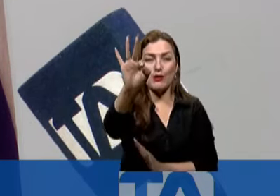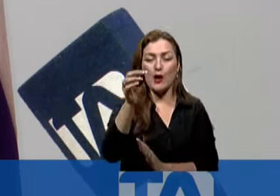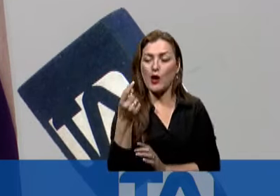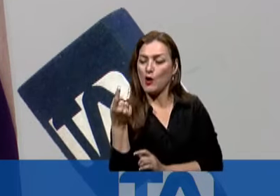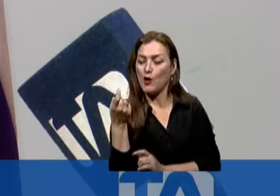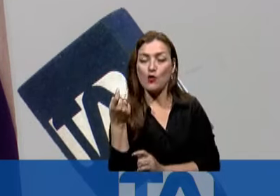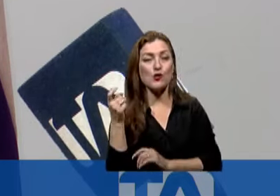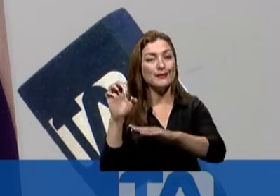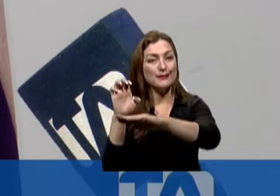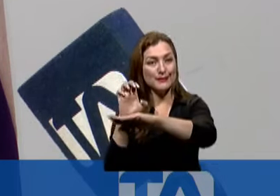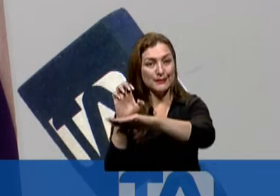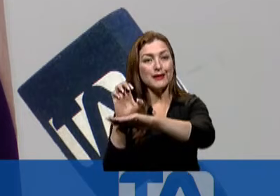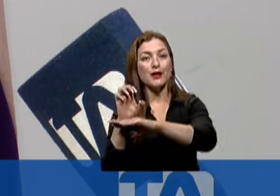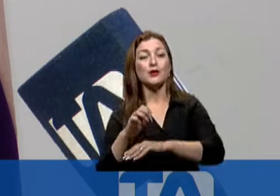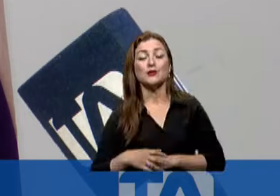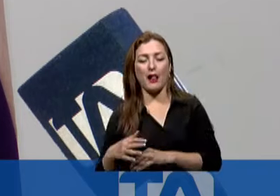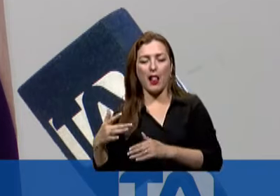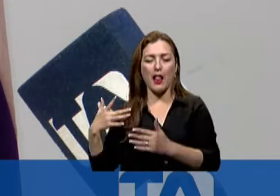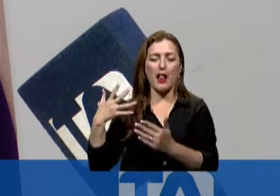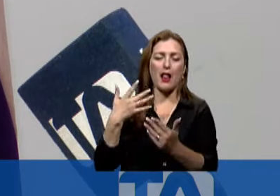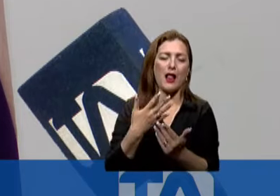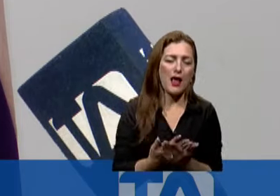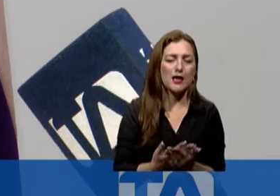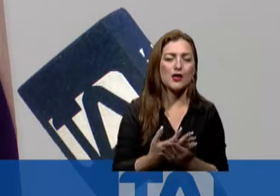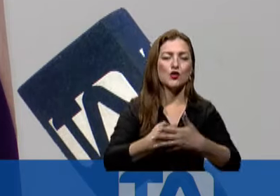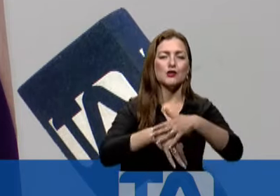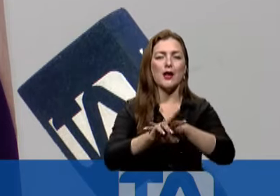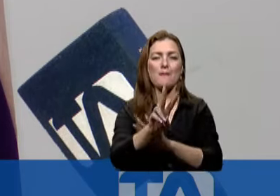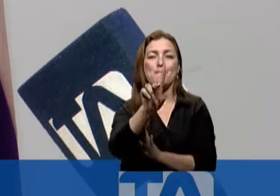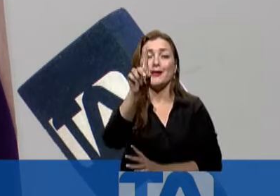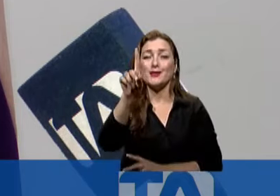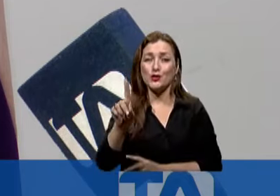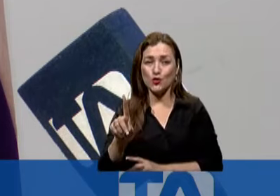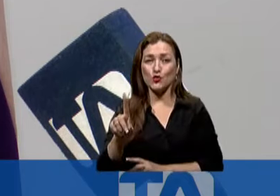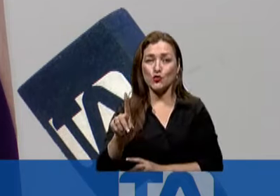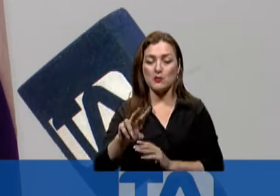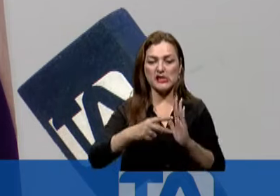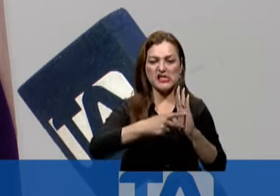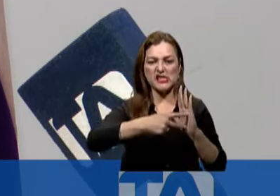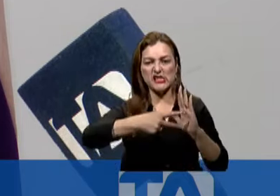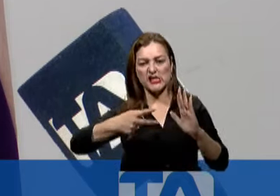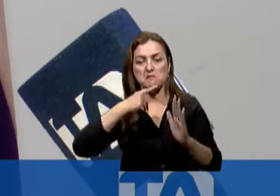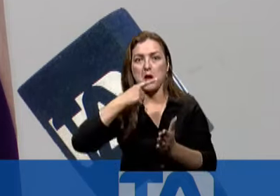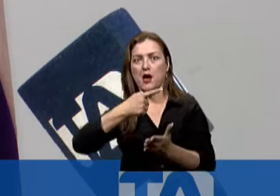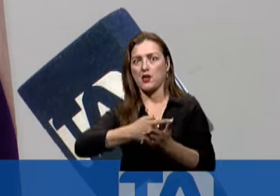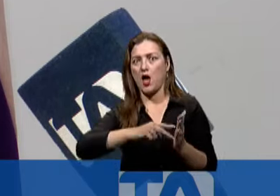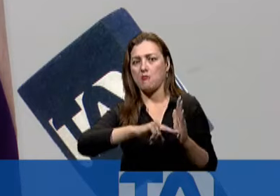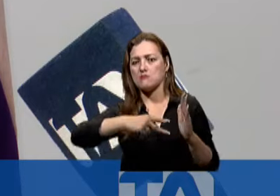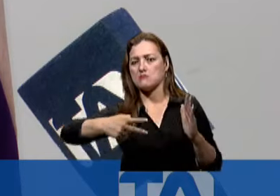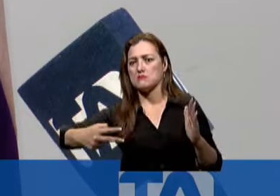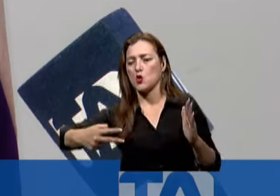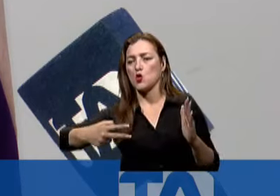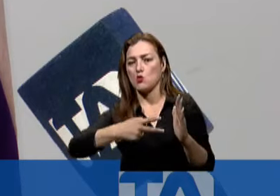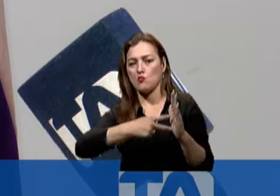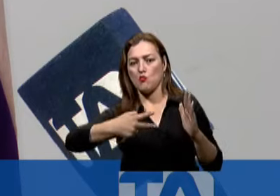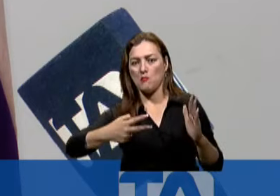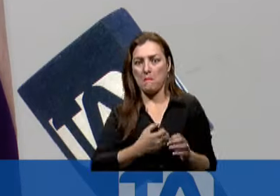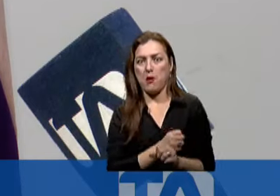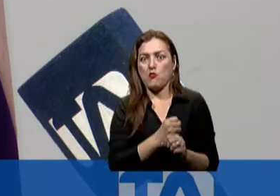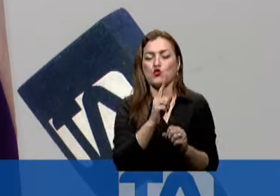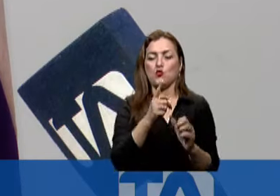de enero. Y estas 59 alertas, 21 de ellas fueron desactivadas, fueron reales, en las cuales nosotros